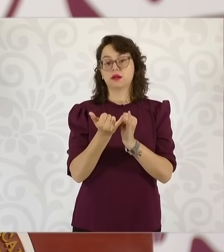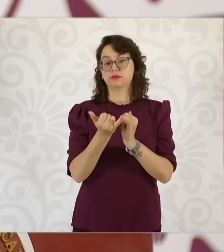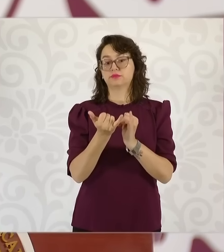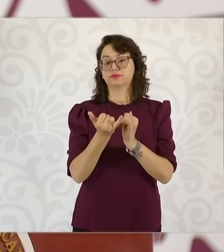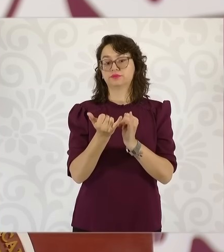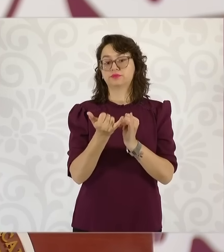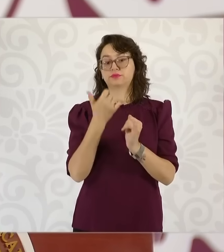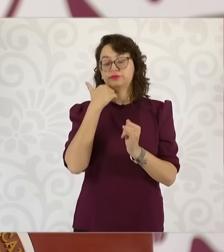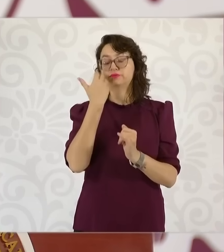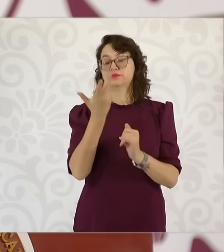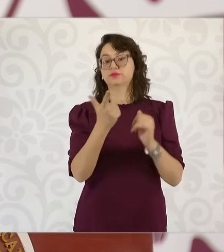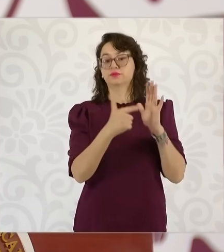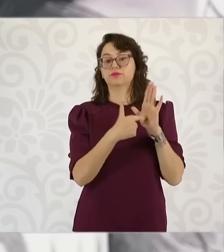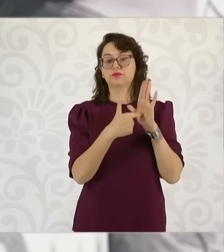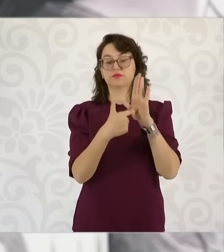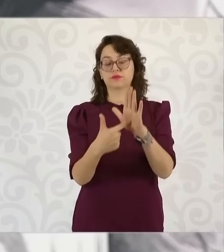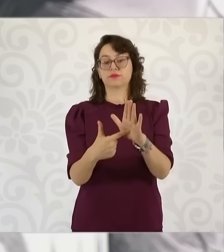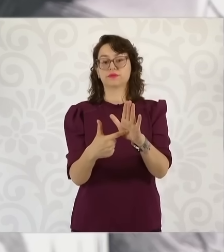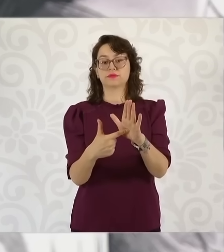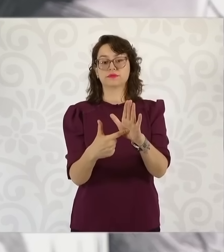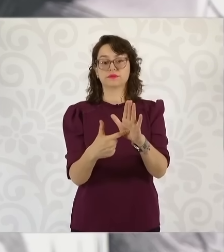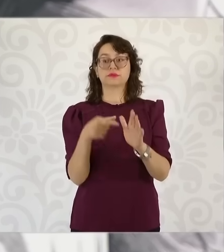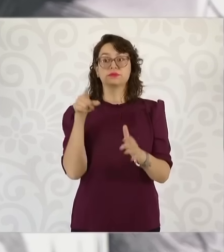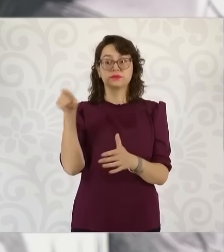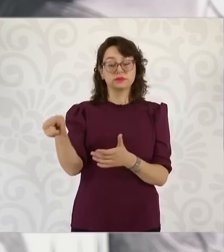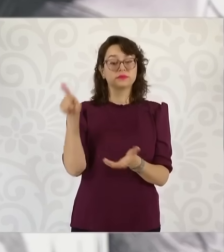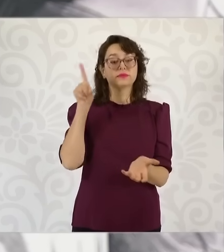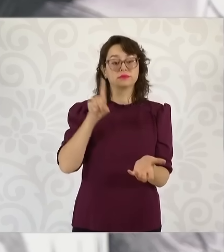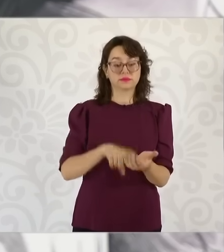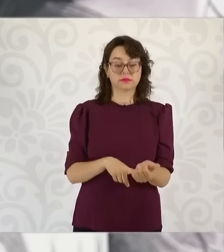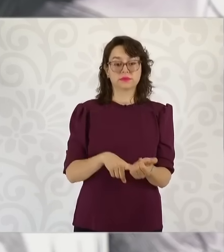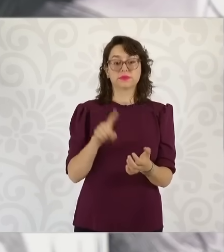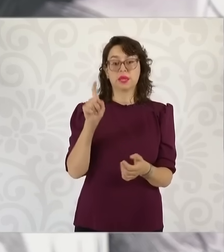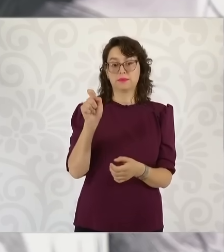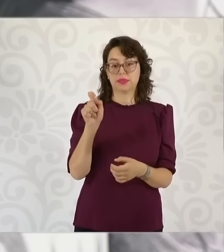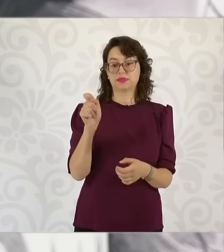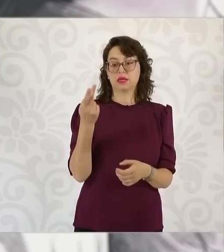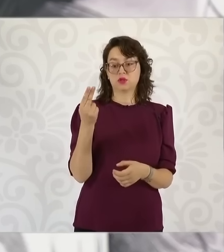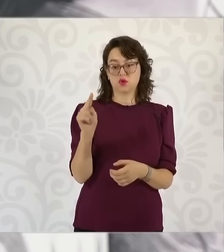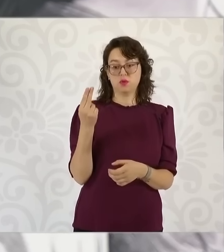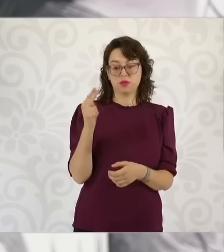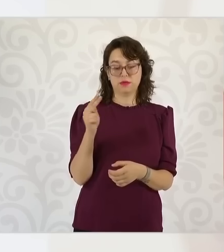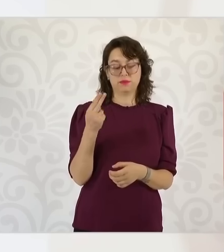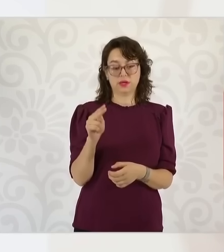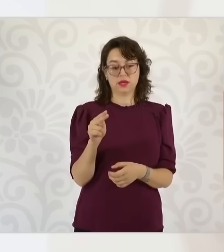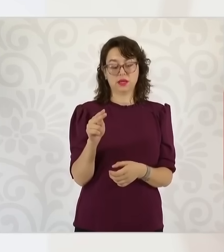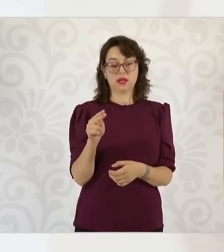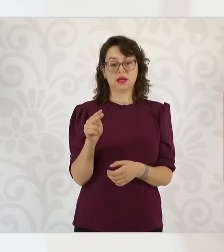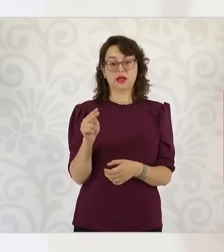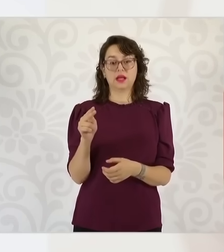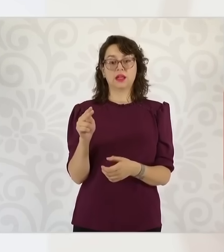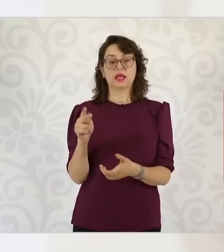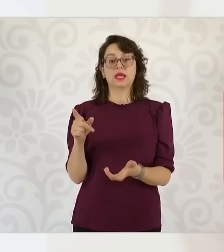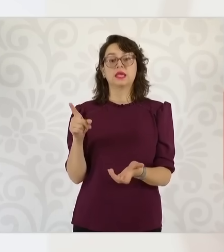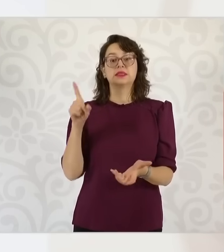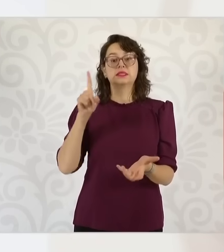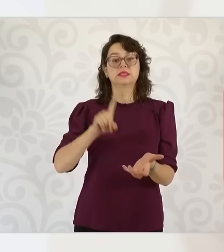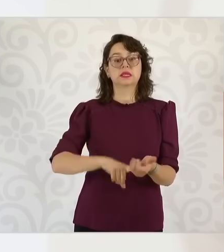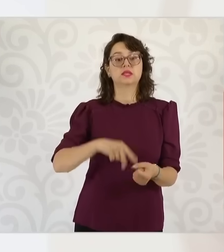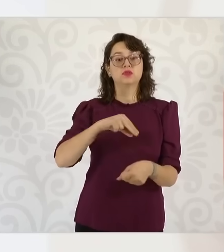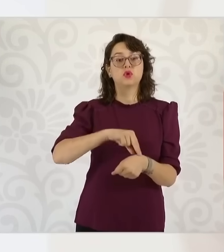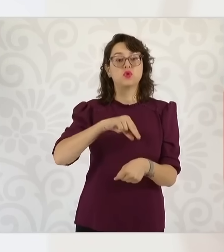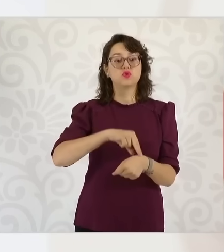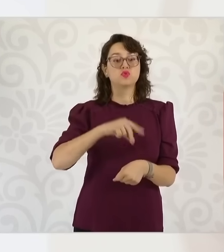destacar con ustedes que ahí en el Hospital 20 de noviembre, en este Centro Médico Nacional, trabaja la